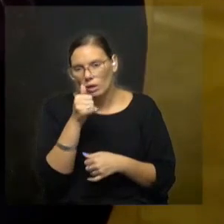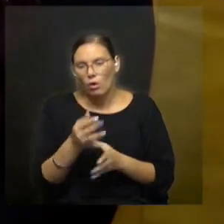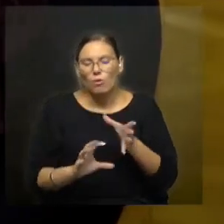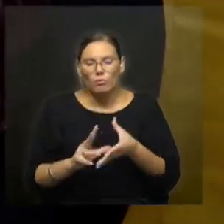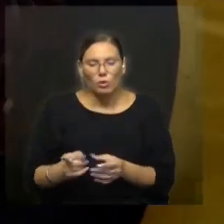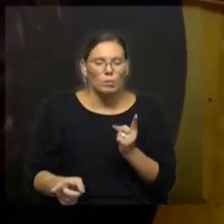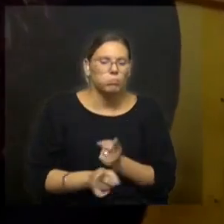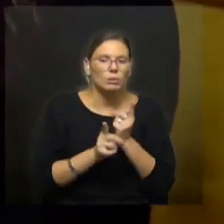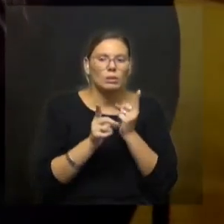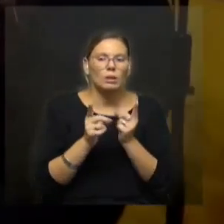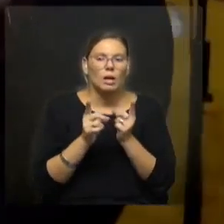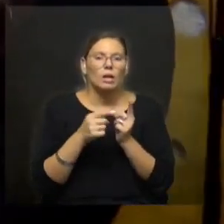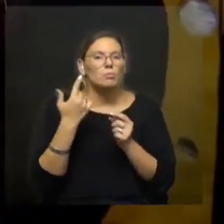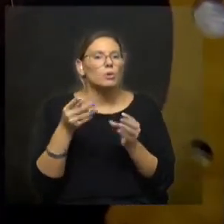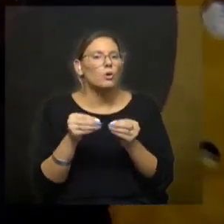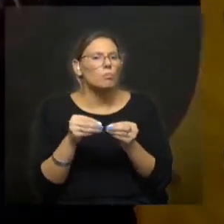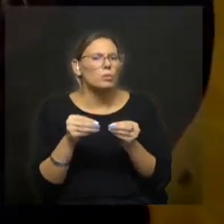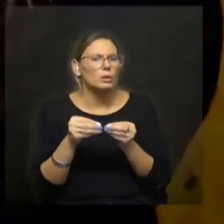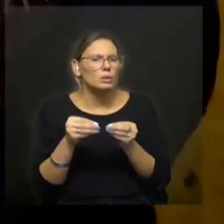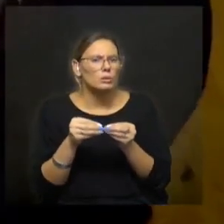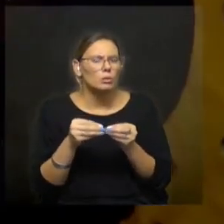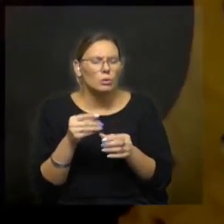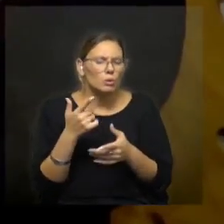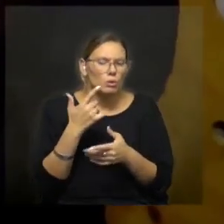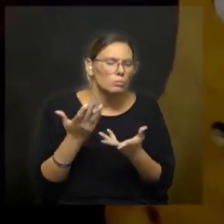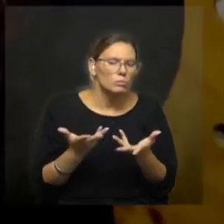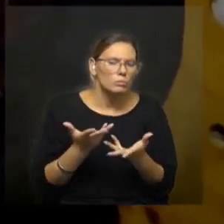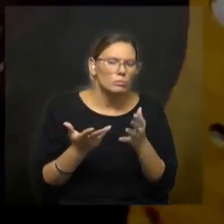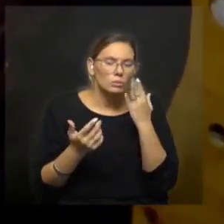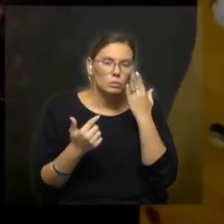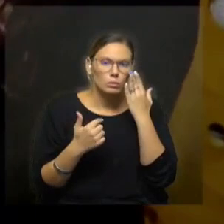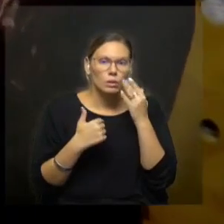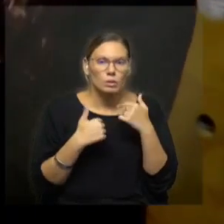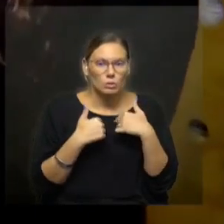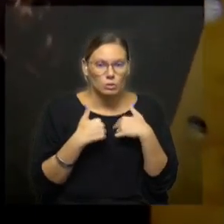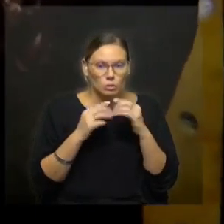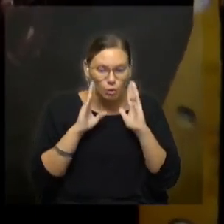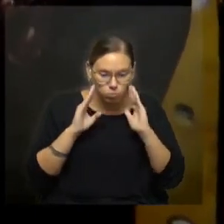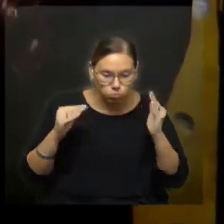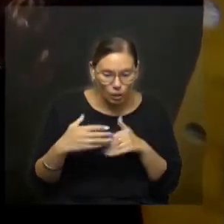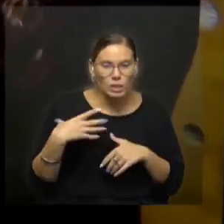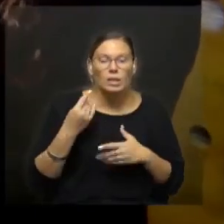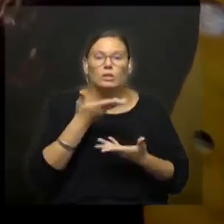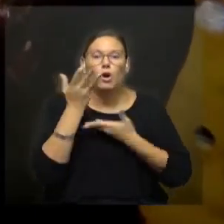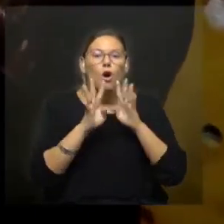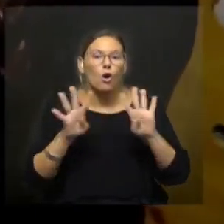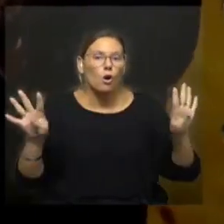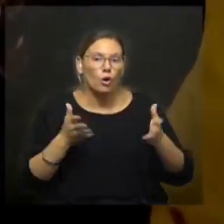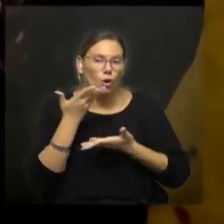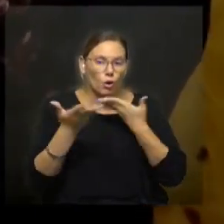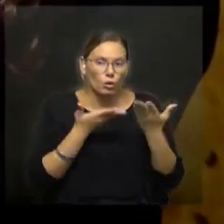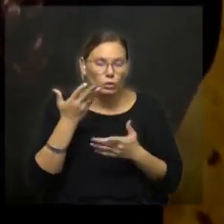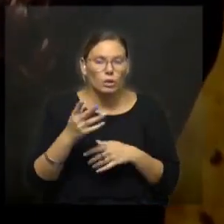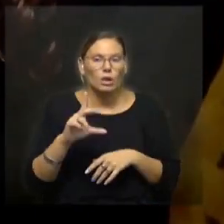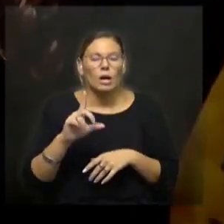ese encuentro y con el resto de los compañeros, compañera y compañero. Bueno, en realidad yo me dedico especialmente a la dirección de coros, desde siempre, Gaby,